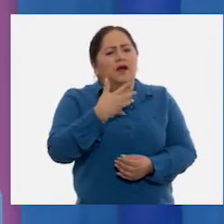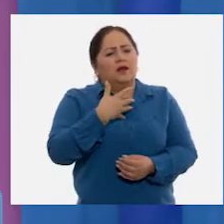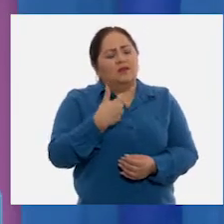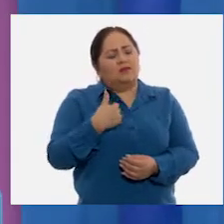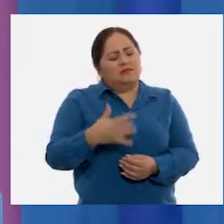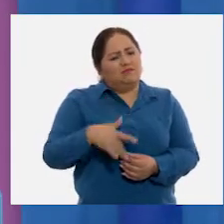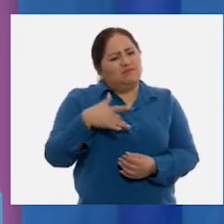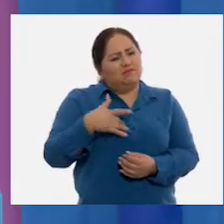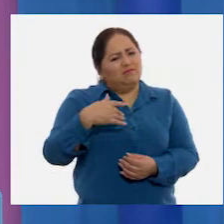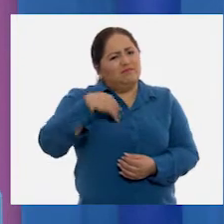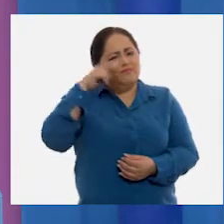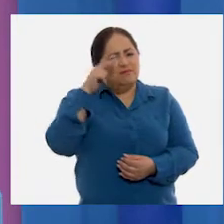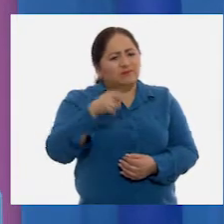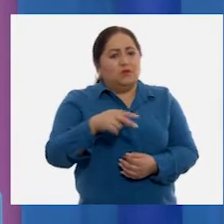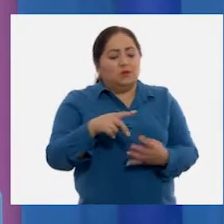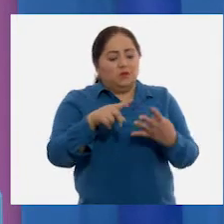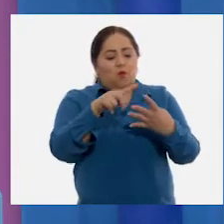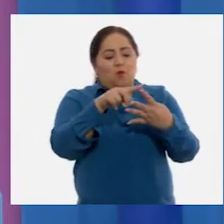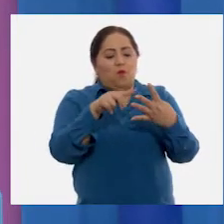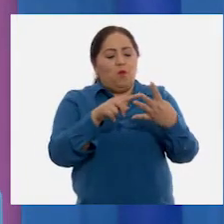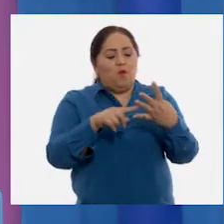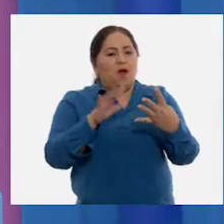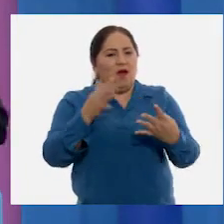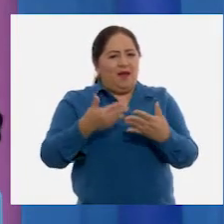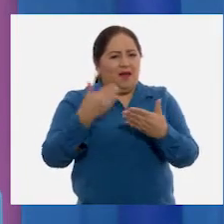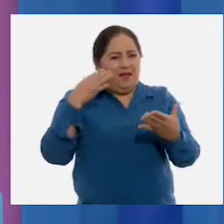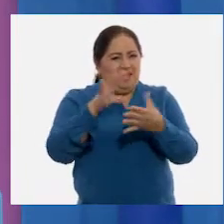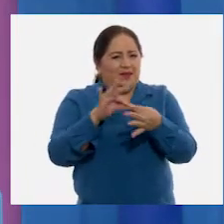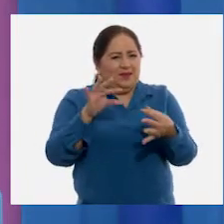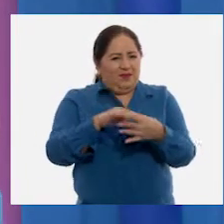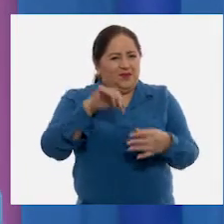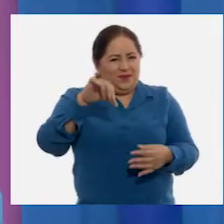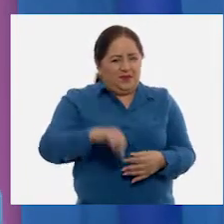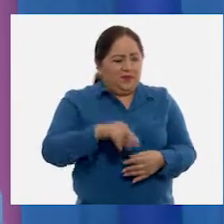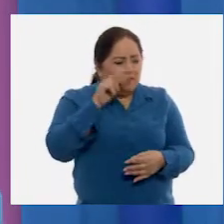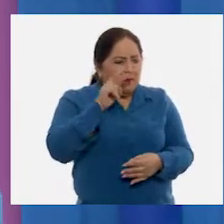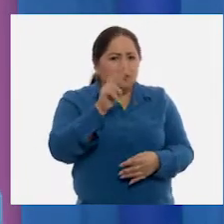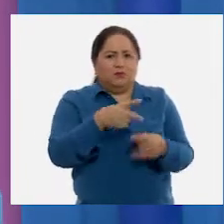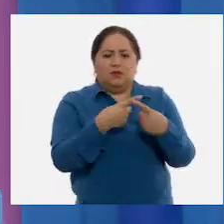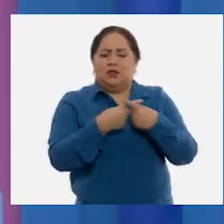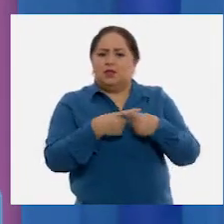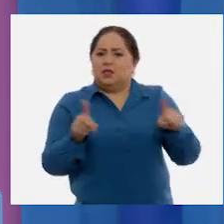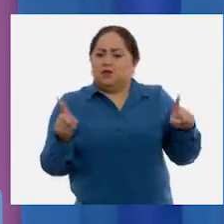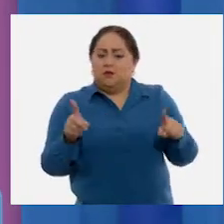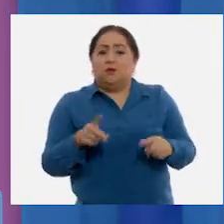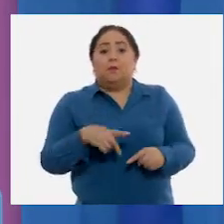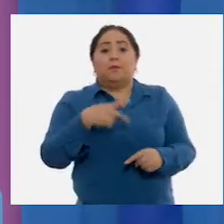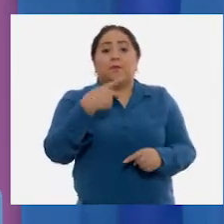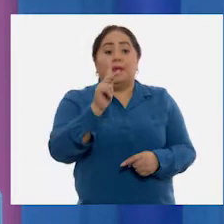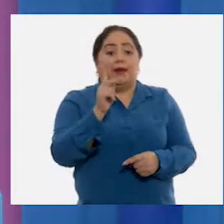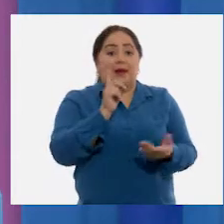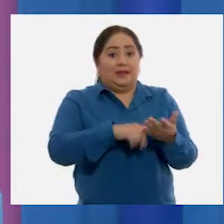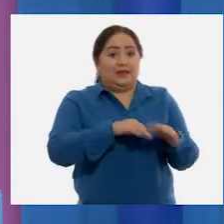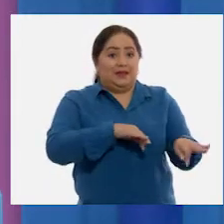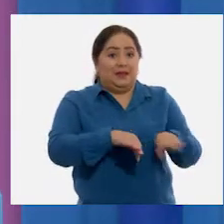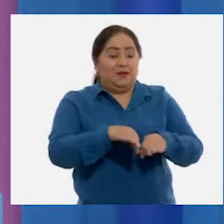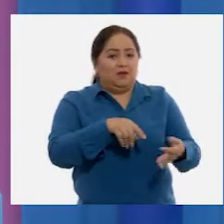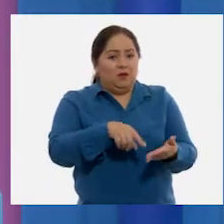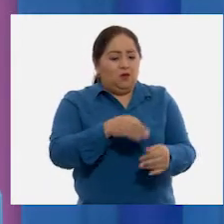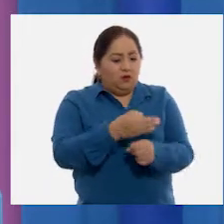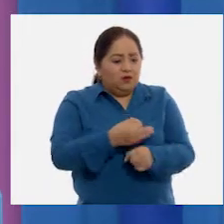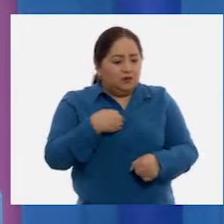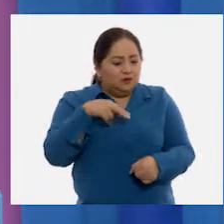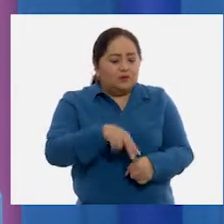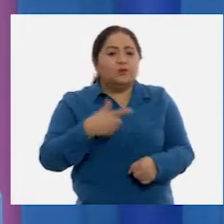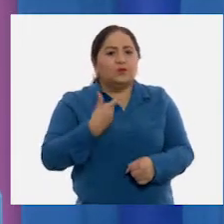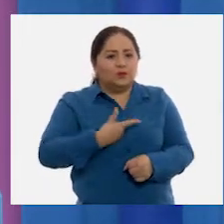la atención. Los 4 relatos que hemos leído hasta hoy son muy diferentes y aunque a partir de este trabajo he quedado fascinada